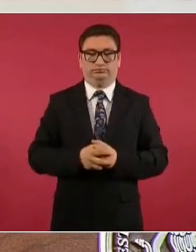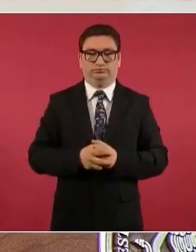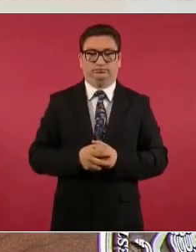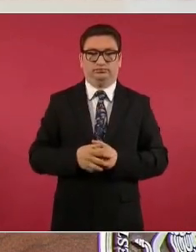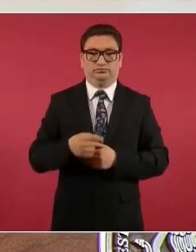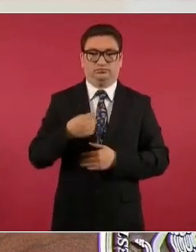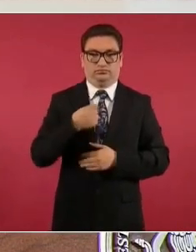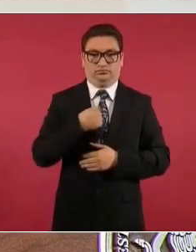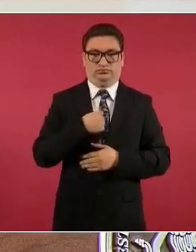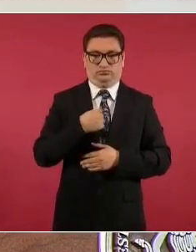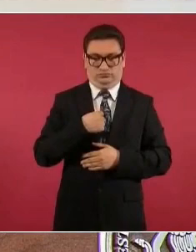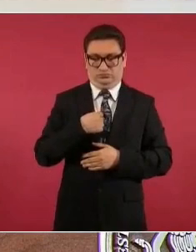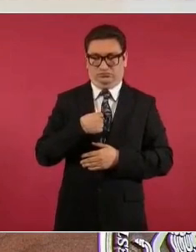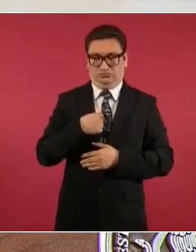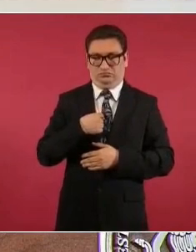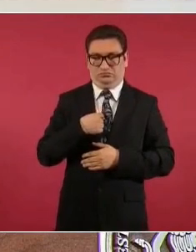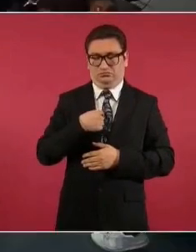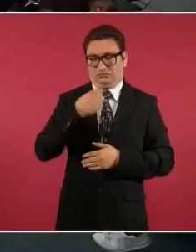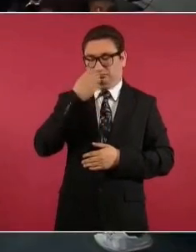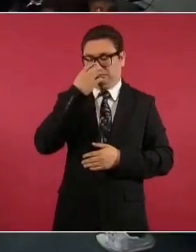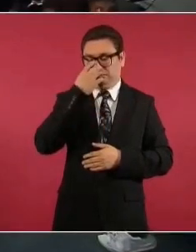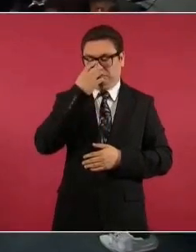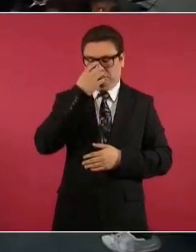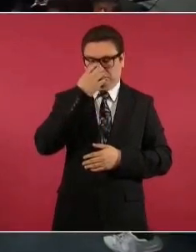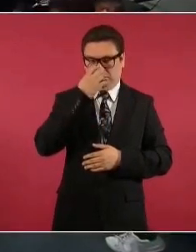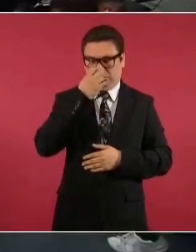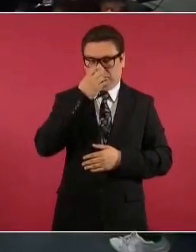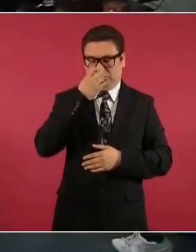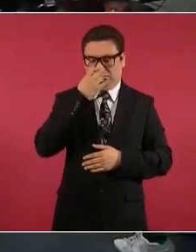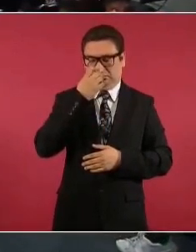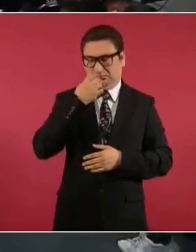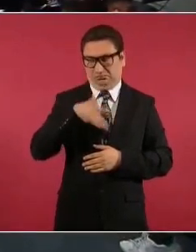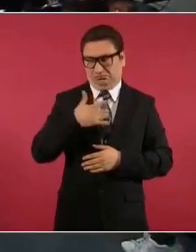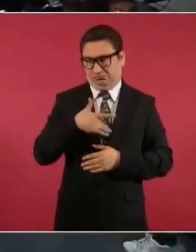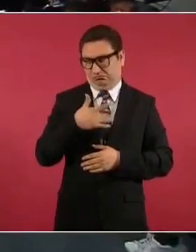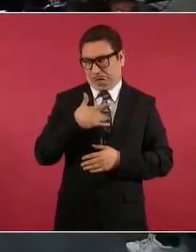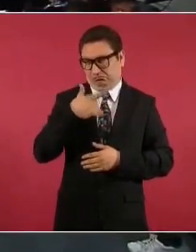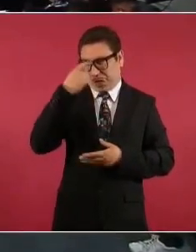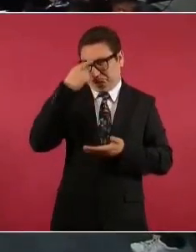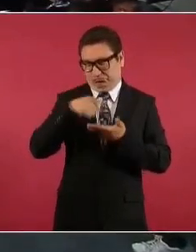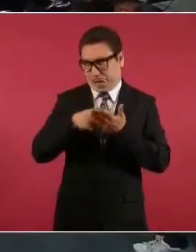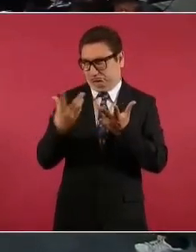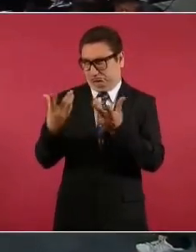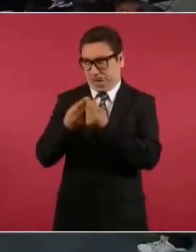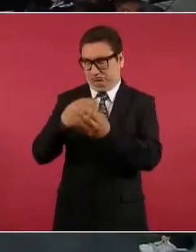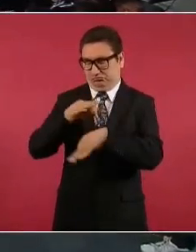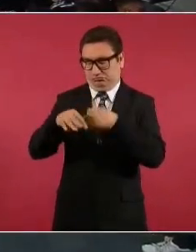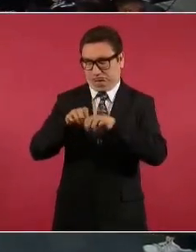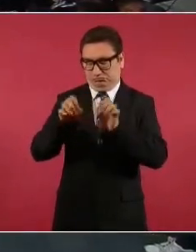Yo daba por hecho de que habían participado todos.